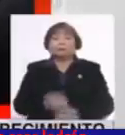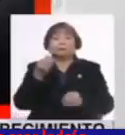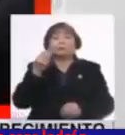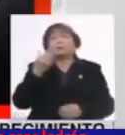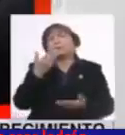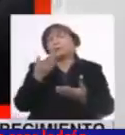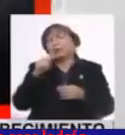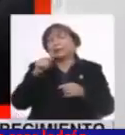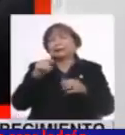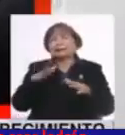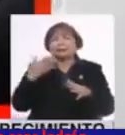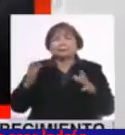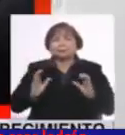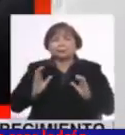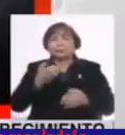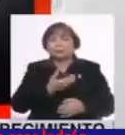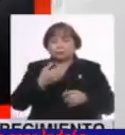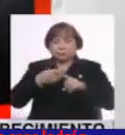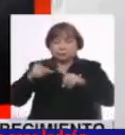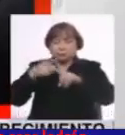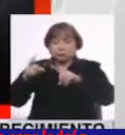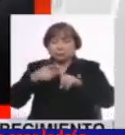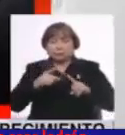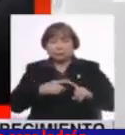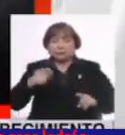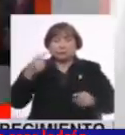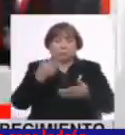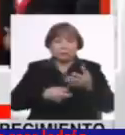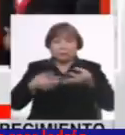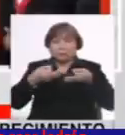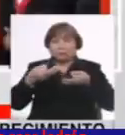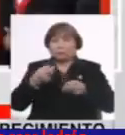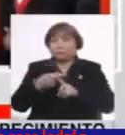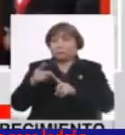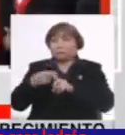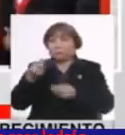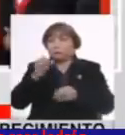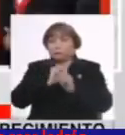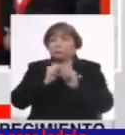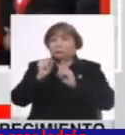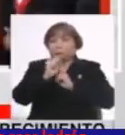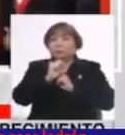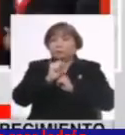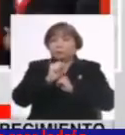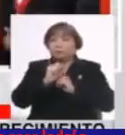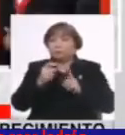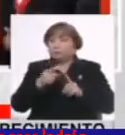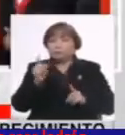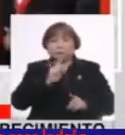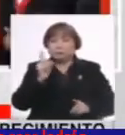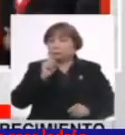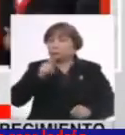Porque aquí hay congresistas de los diferentes sectores económicos y sociales que